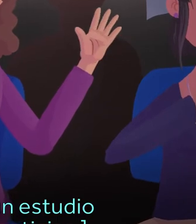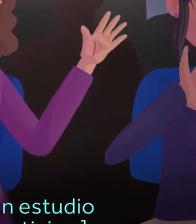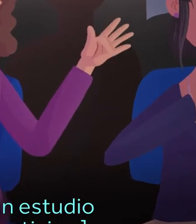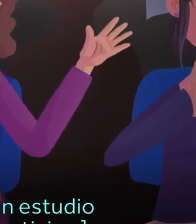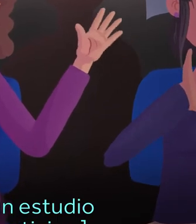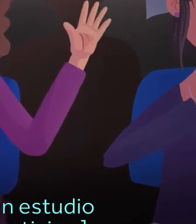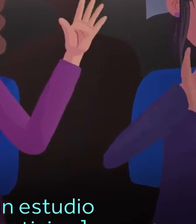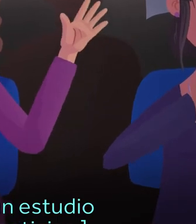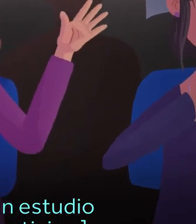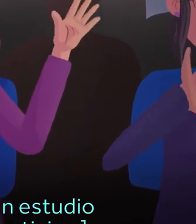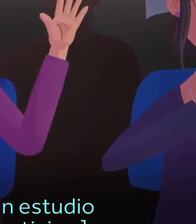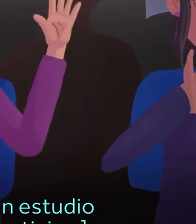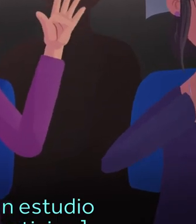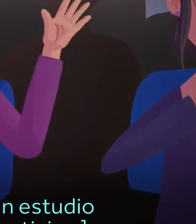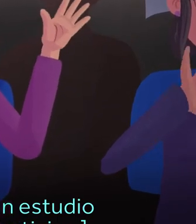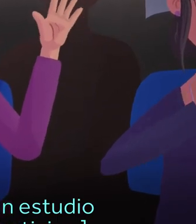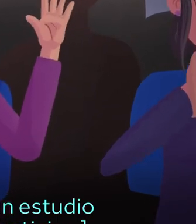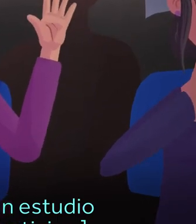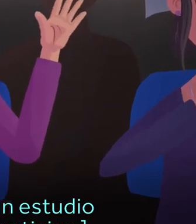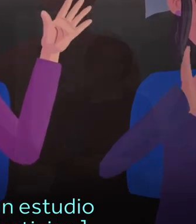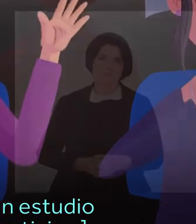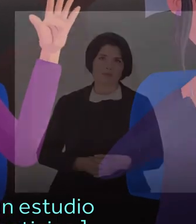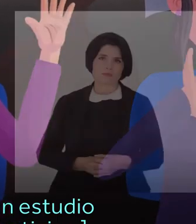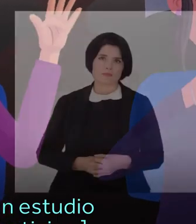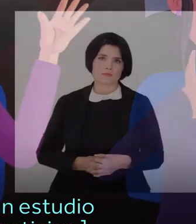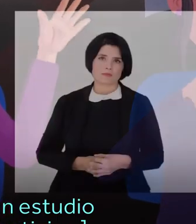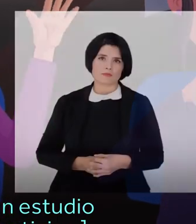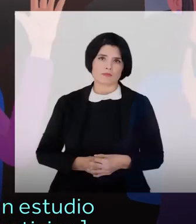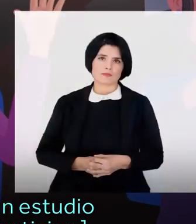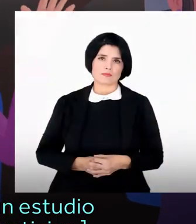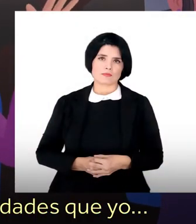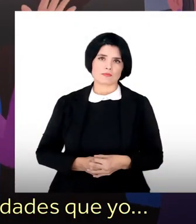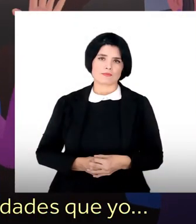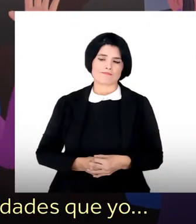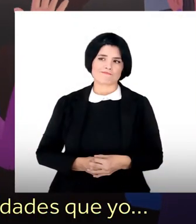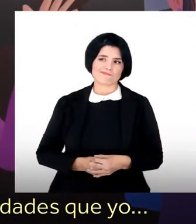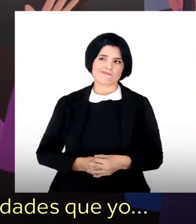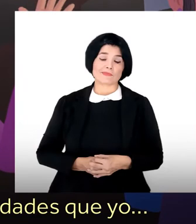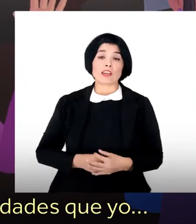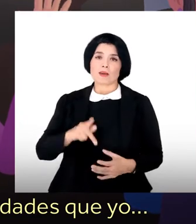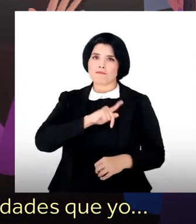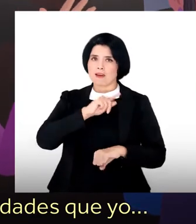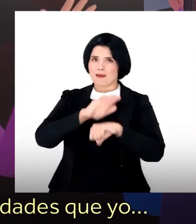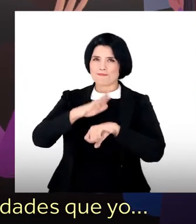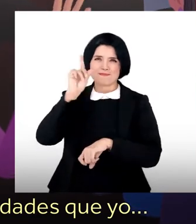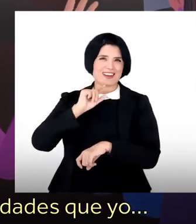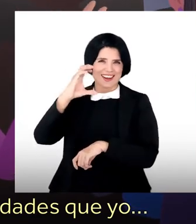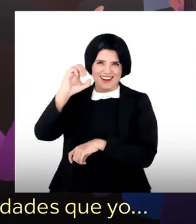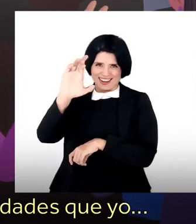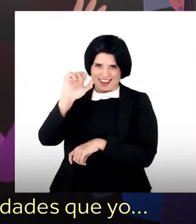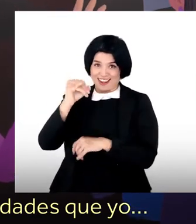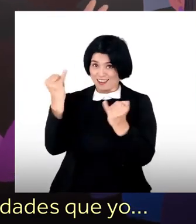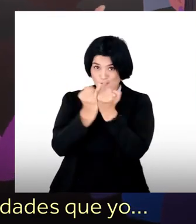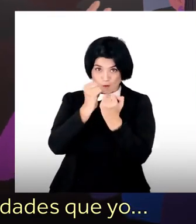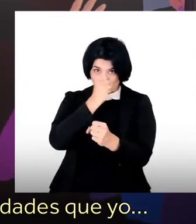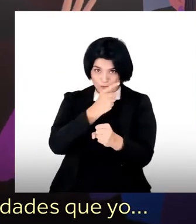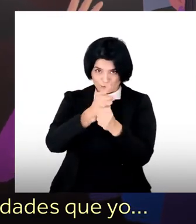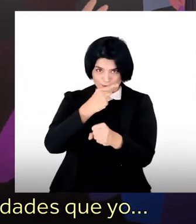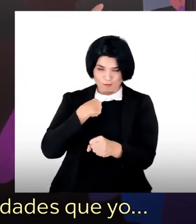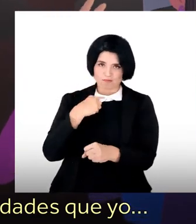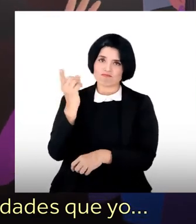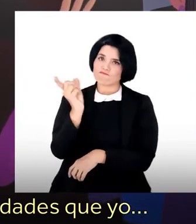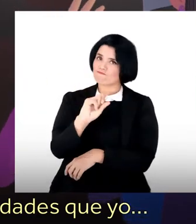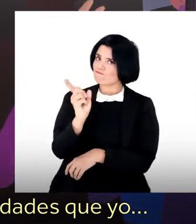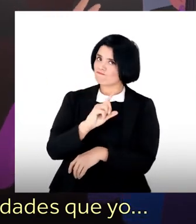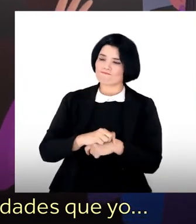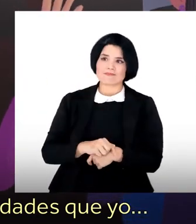estudio de televisión como presentadora de noticias. Mi amiga Clara no tuvo las mismas oportunidades que yo,